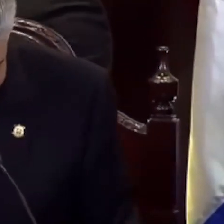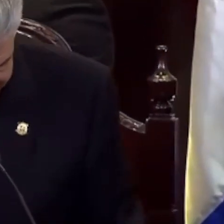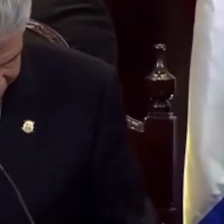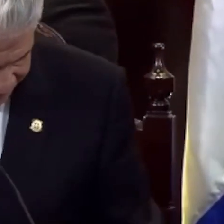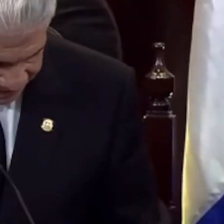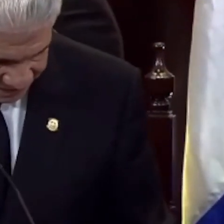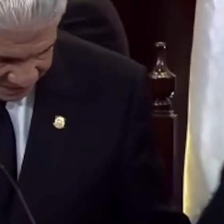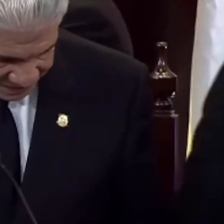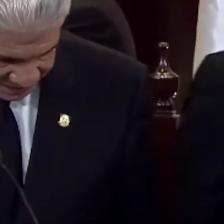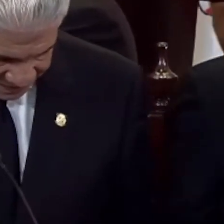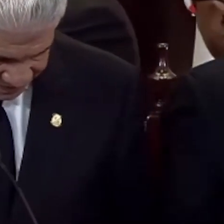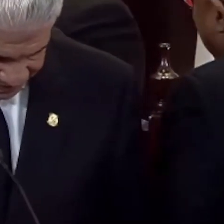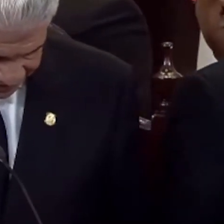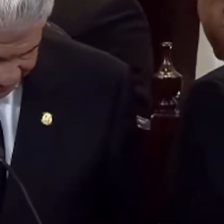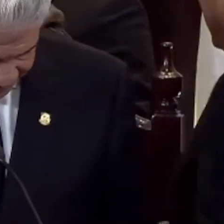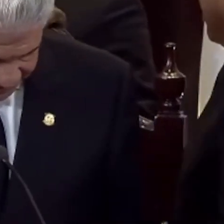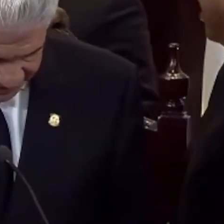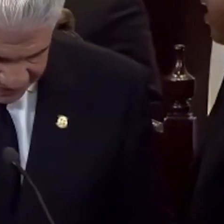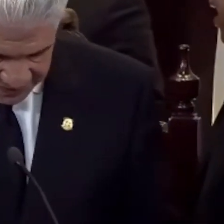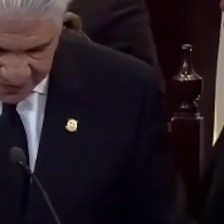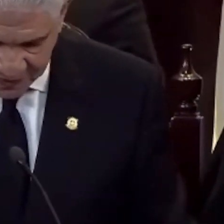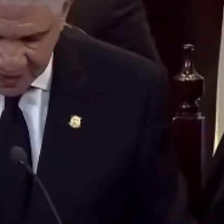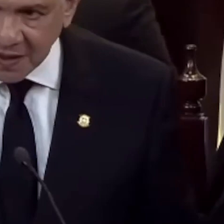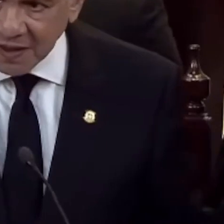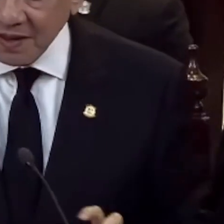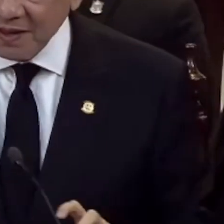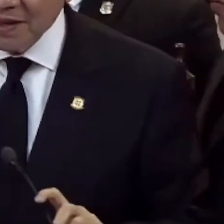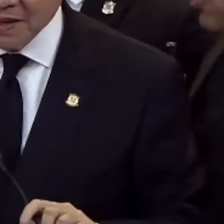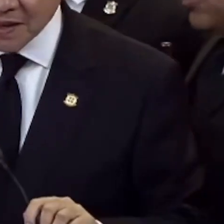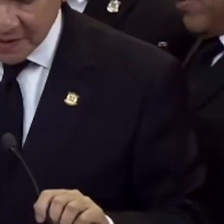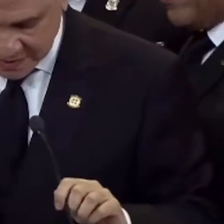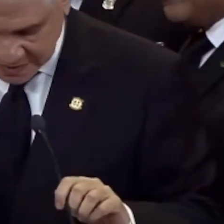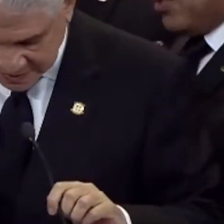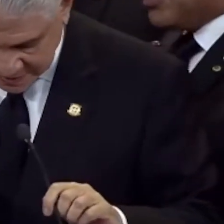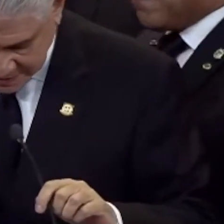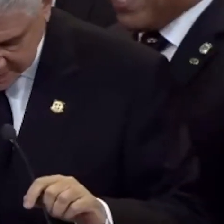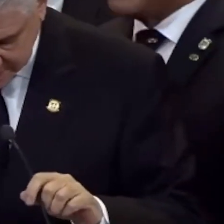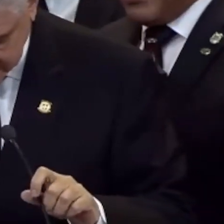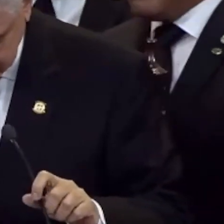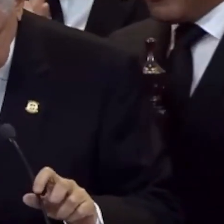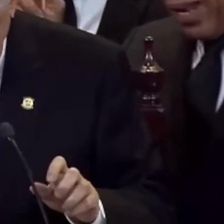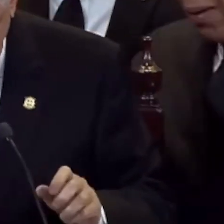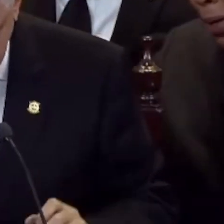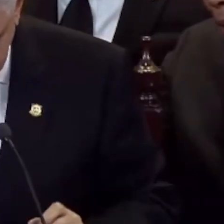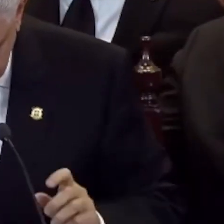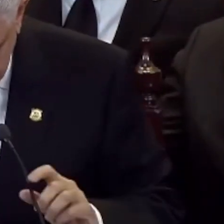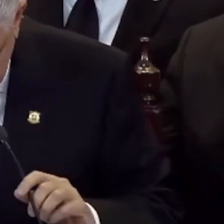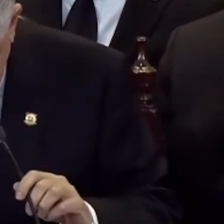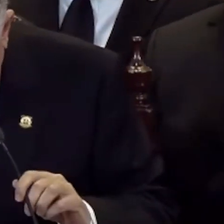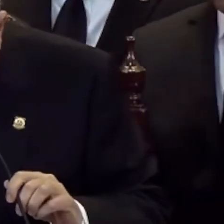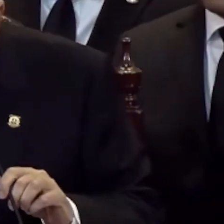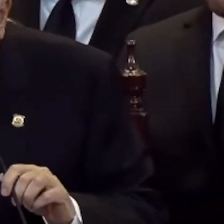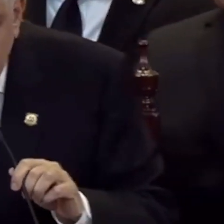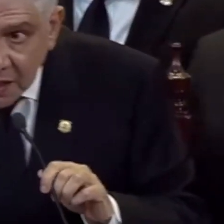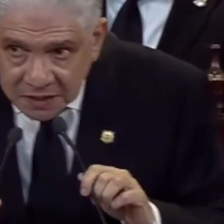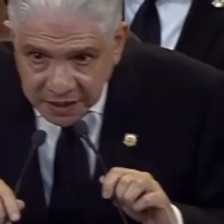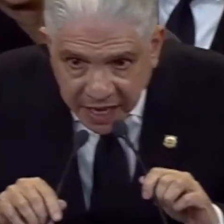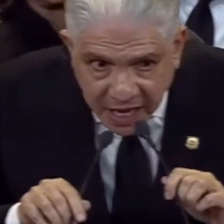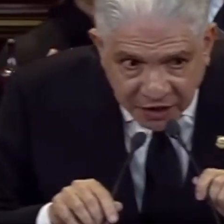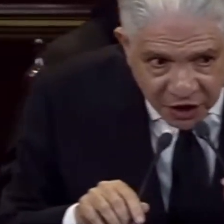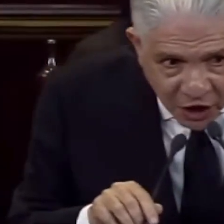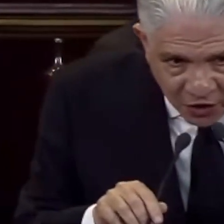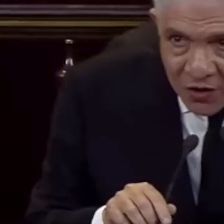Y estuvimos escuchando una locución perfecta del excelentísimo señor Luis Abinader Corona, presidente constitucional de la